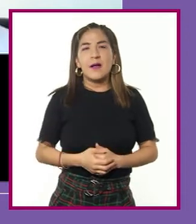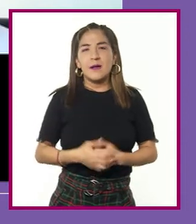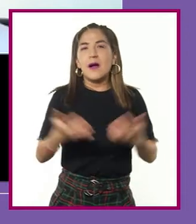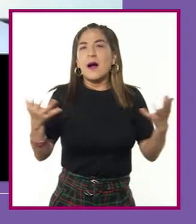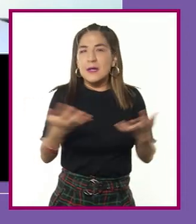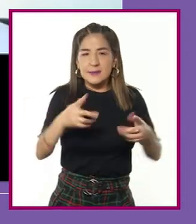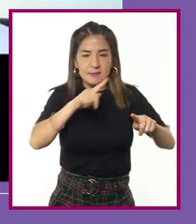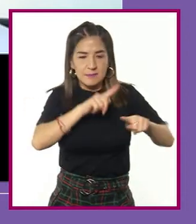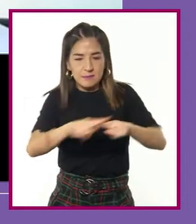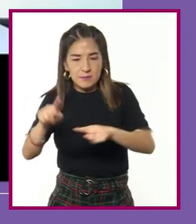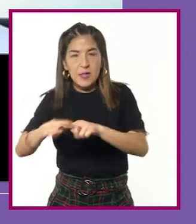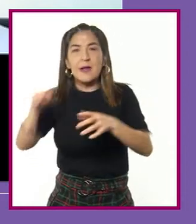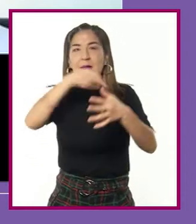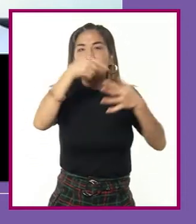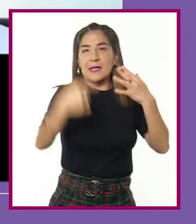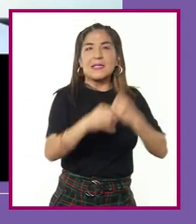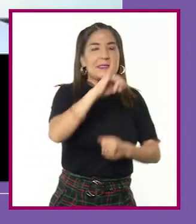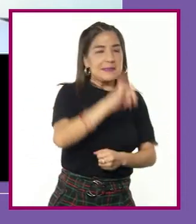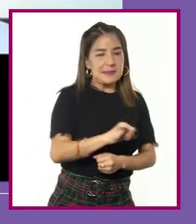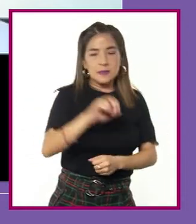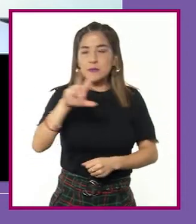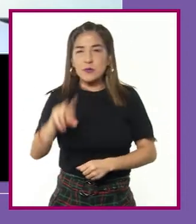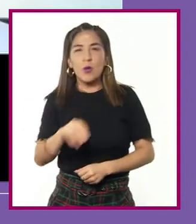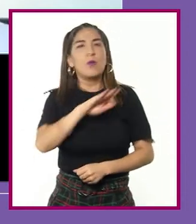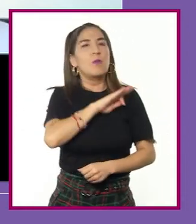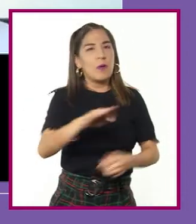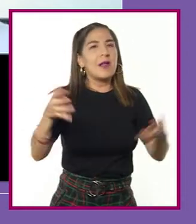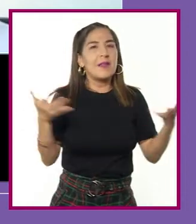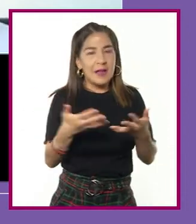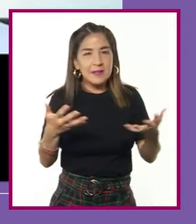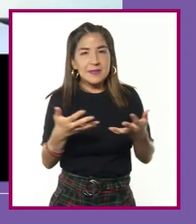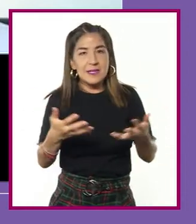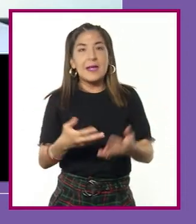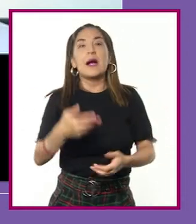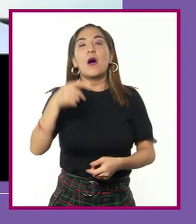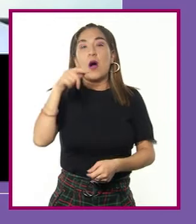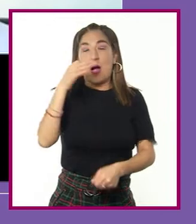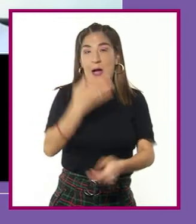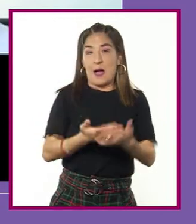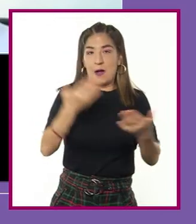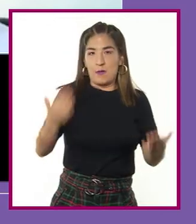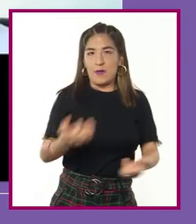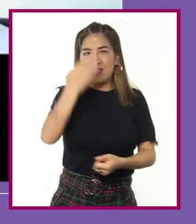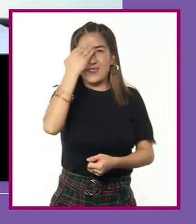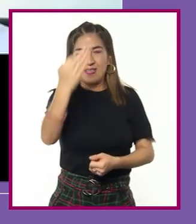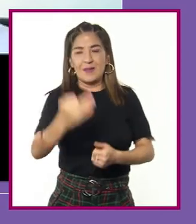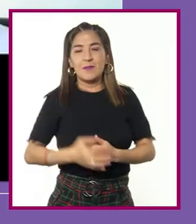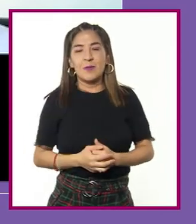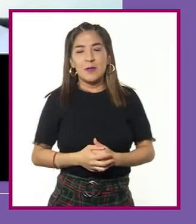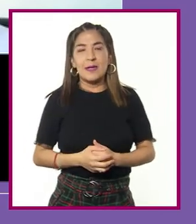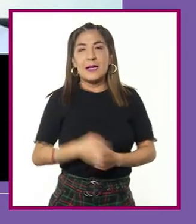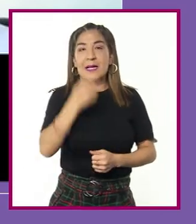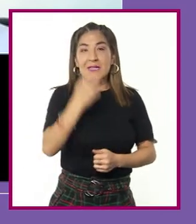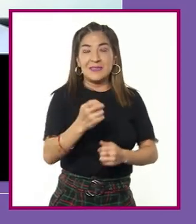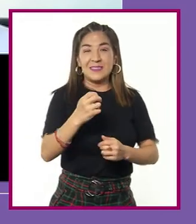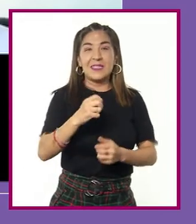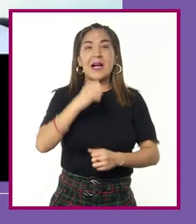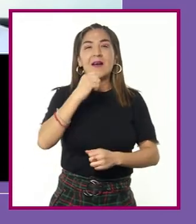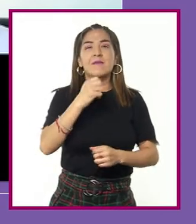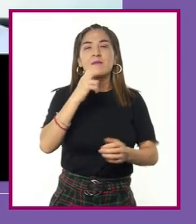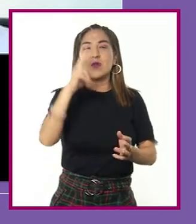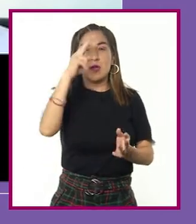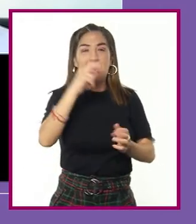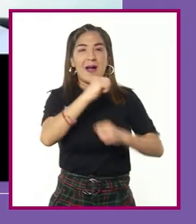de actuación y hay un marco que no se lo permite. El día de hoy, o al menos a partir del año 2011, toda